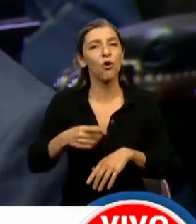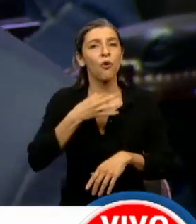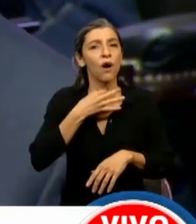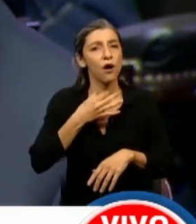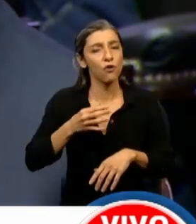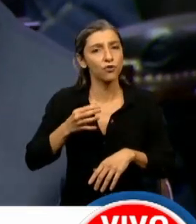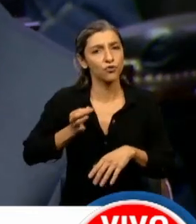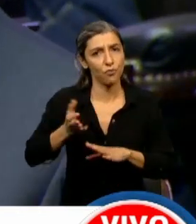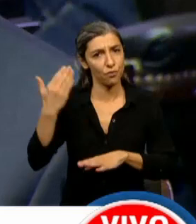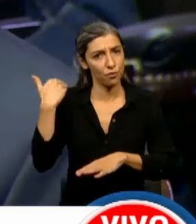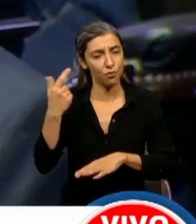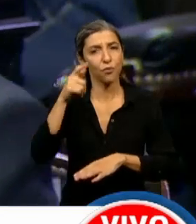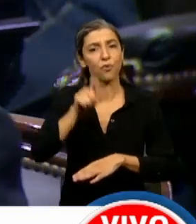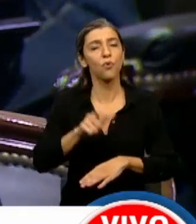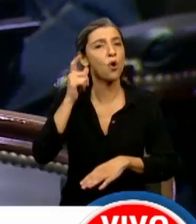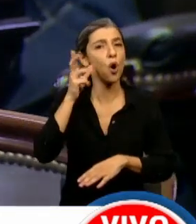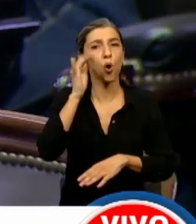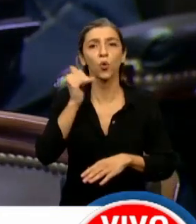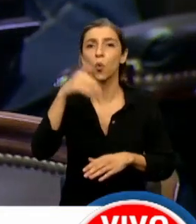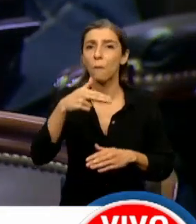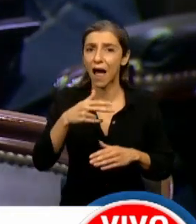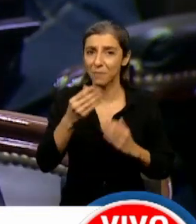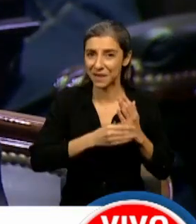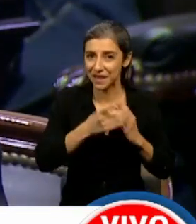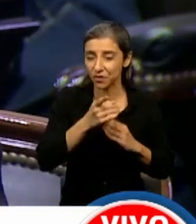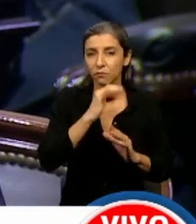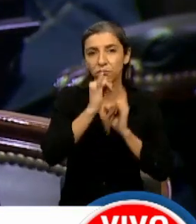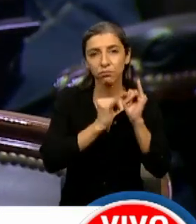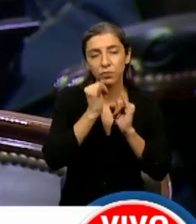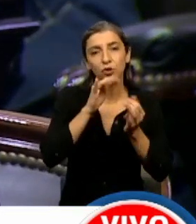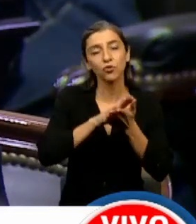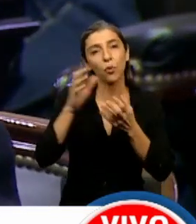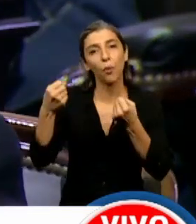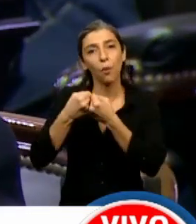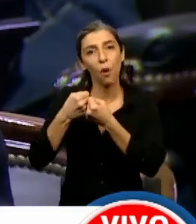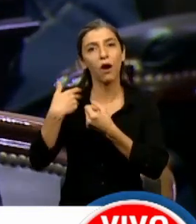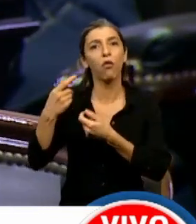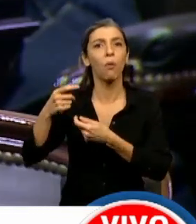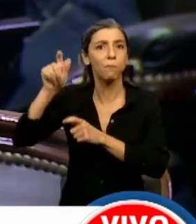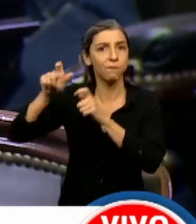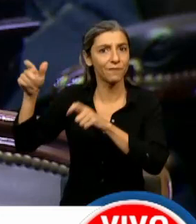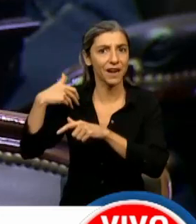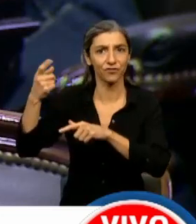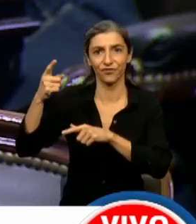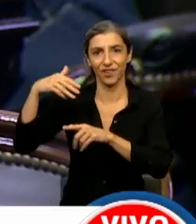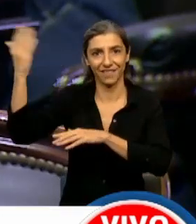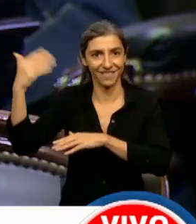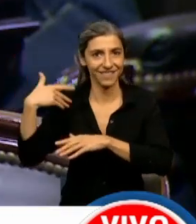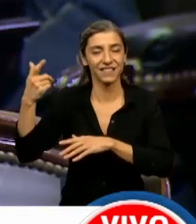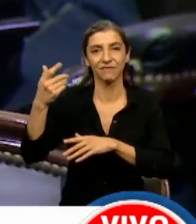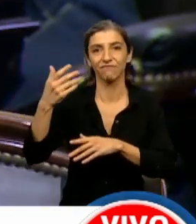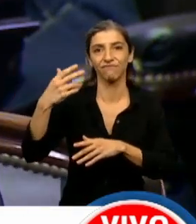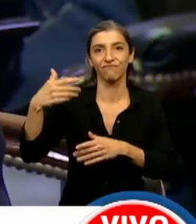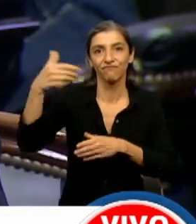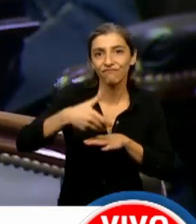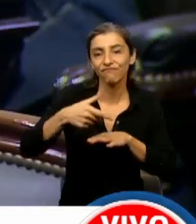acuerdo con los acreedores privados extranjeros y allí realmente tuvimos la espectativa y la